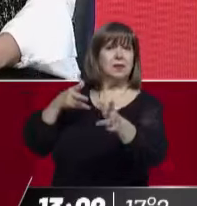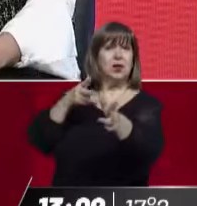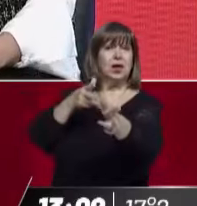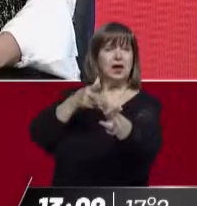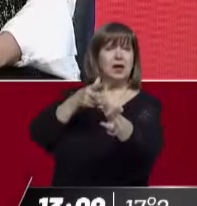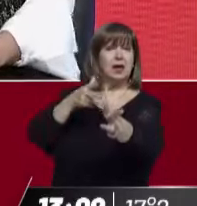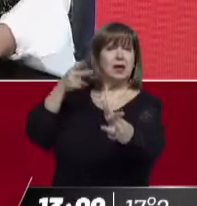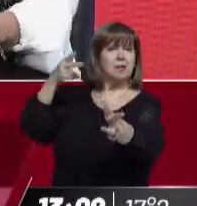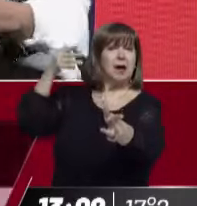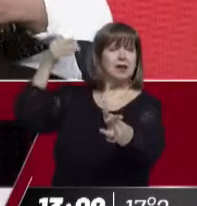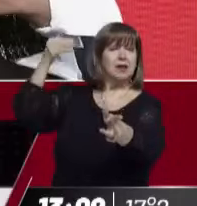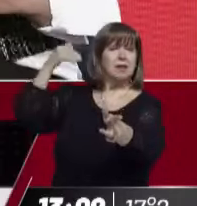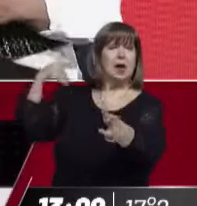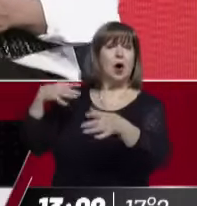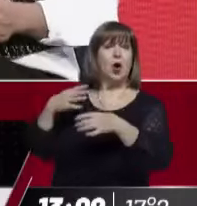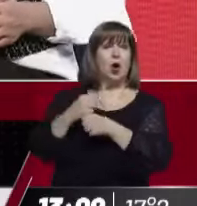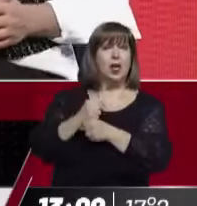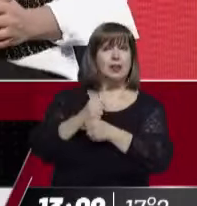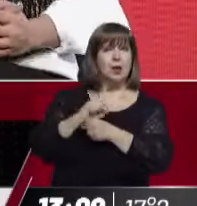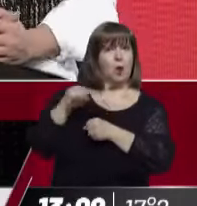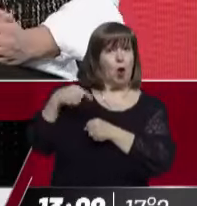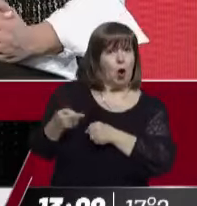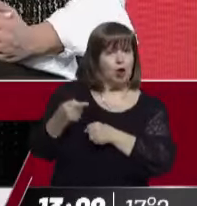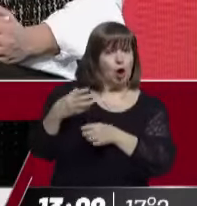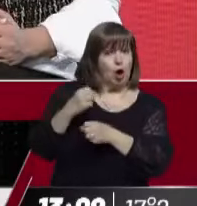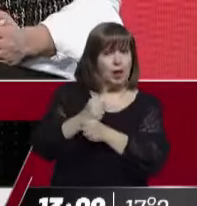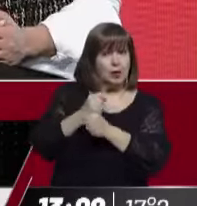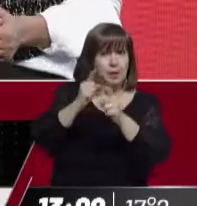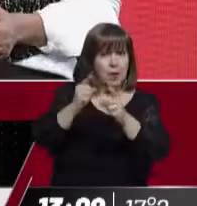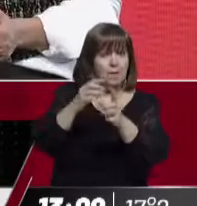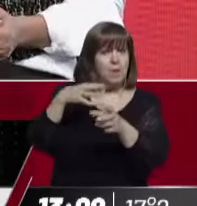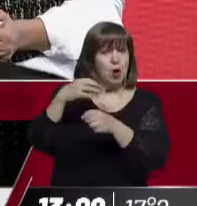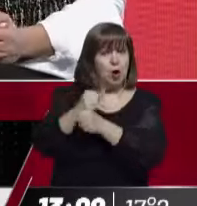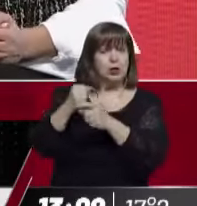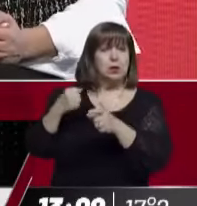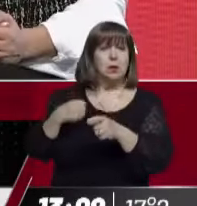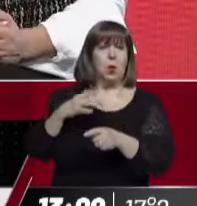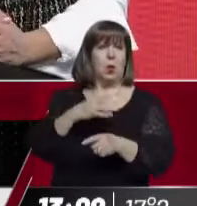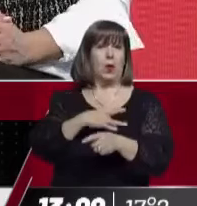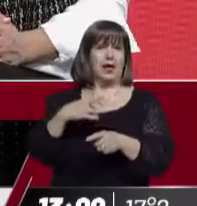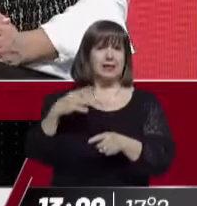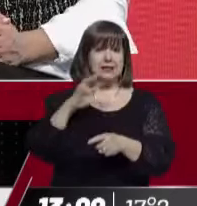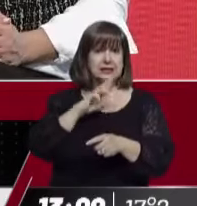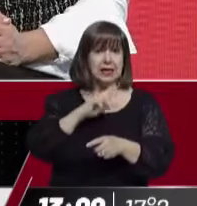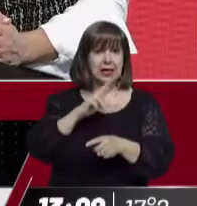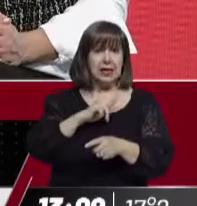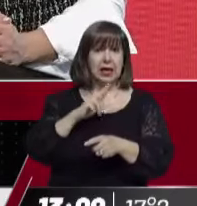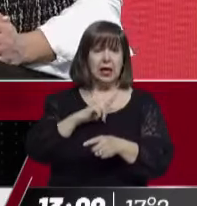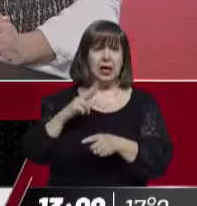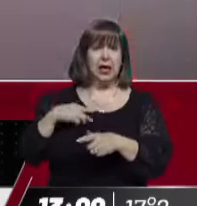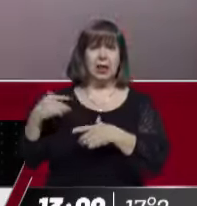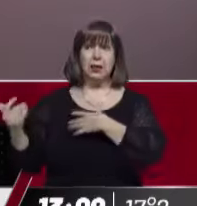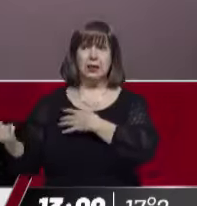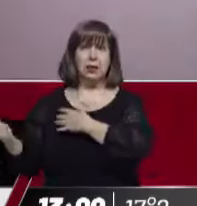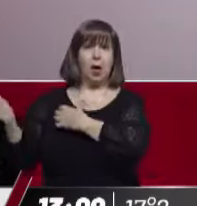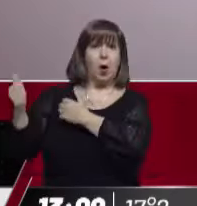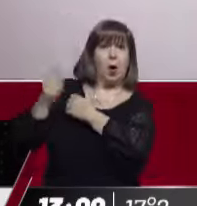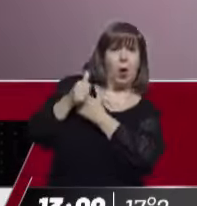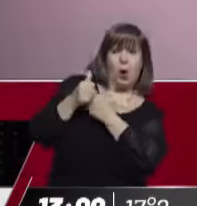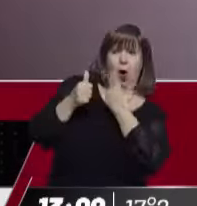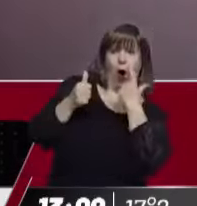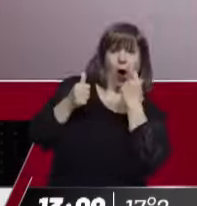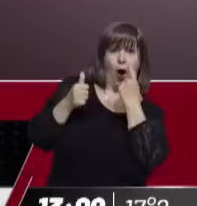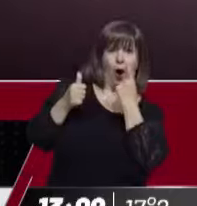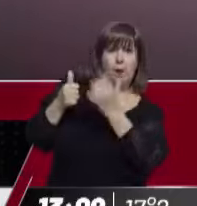tránsito, tan solo unos metros más atrás se encontraba otro colectivo de esta misma empresa en donde una chica lamentablemente sufrió un intento de abuso sexual por un